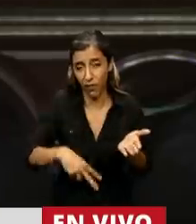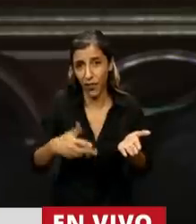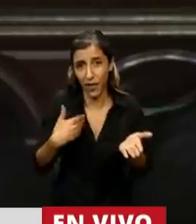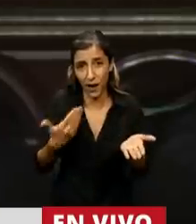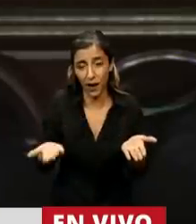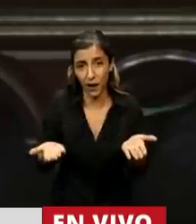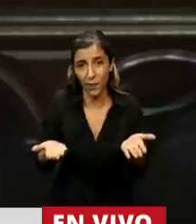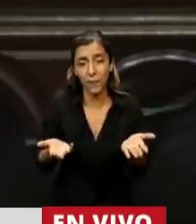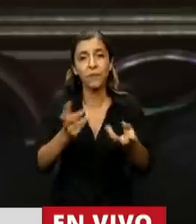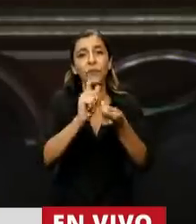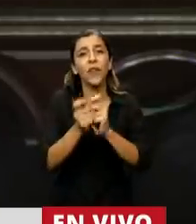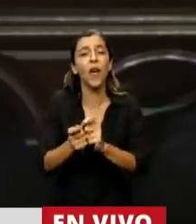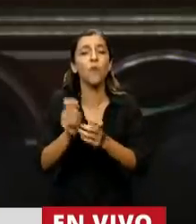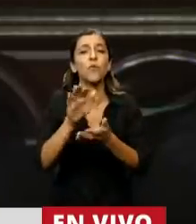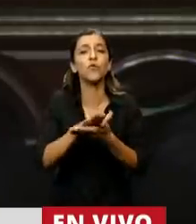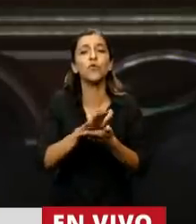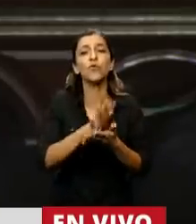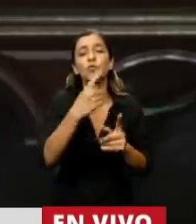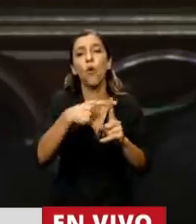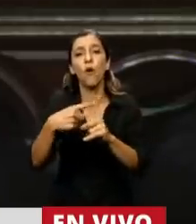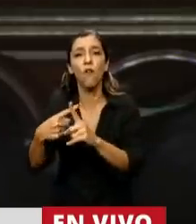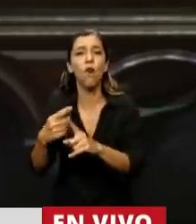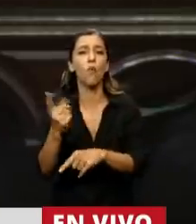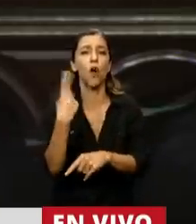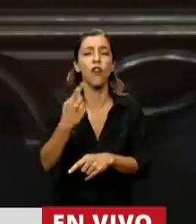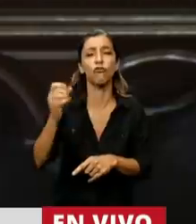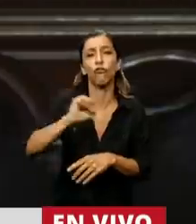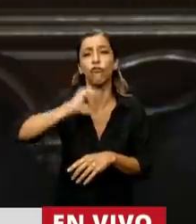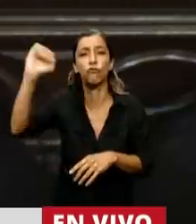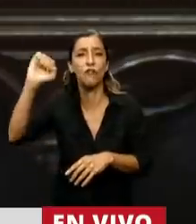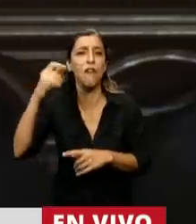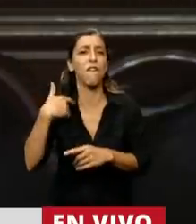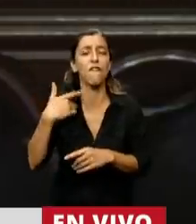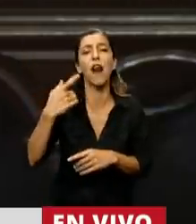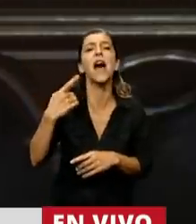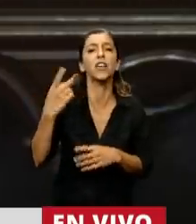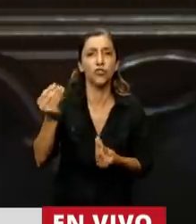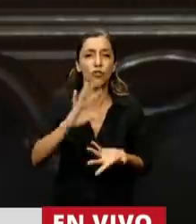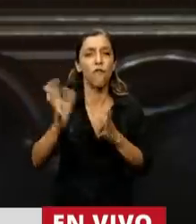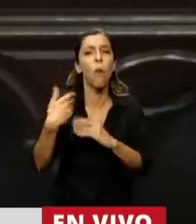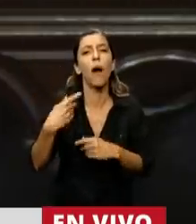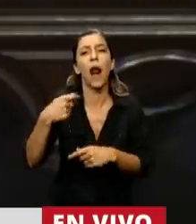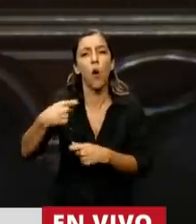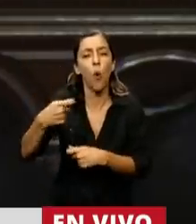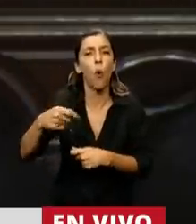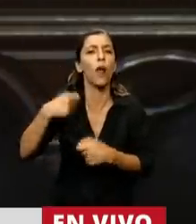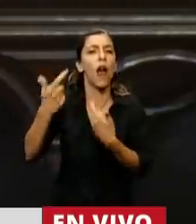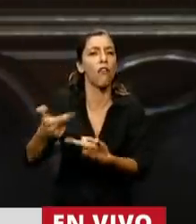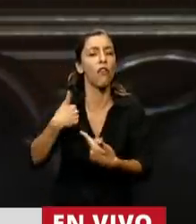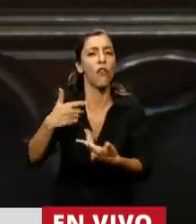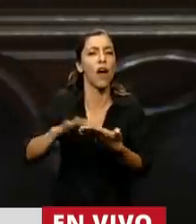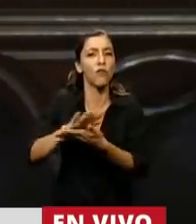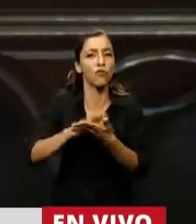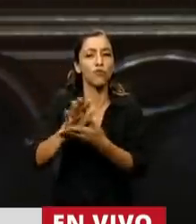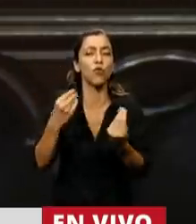es una fórmula de indexación indexar los beneficios o no por la inflación es permitir a todas ya los curiosos preservar el real valor de sus beneficios al tiempo que permitiría